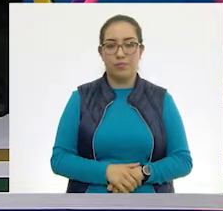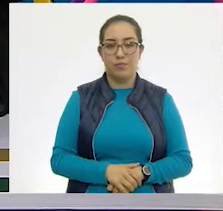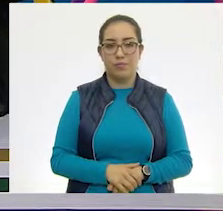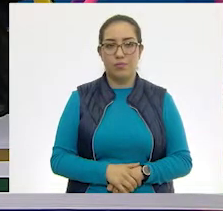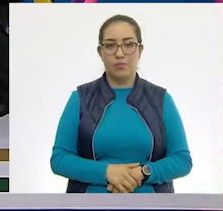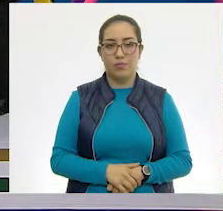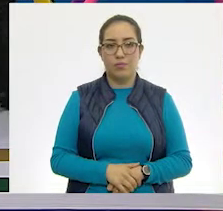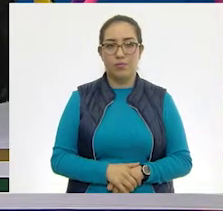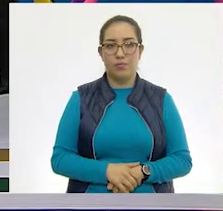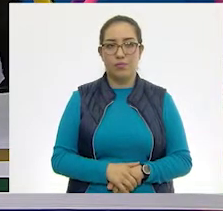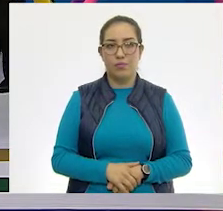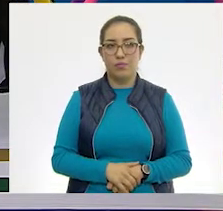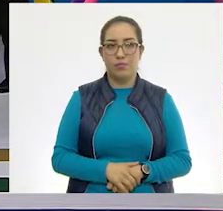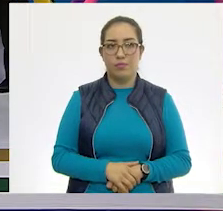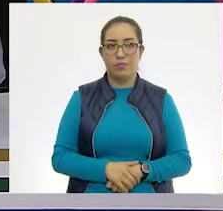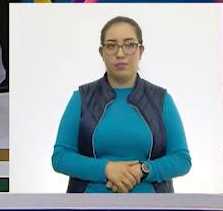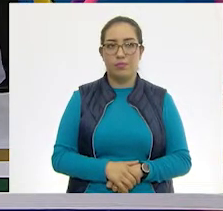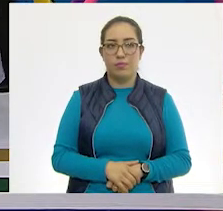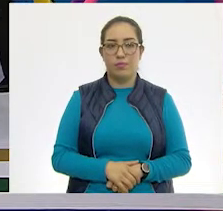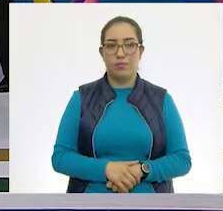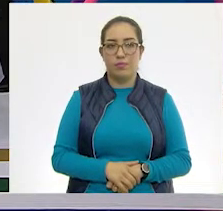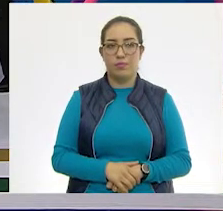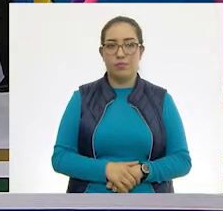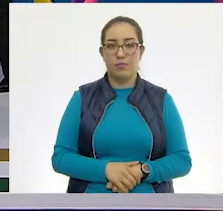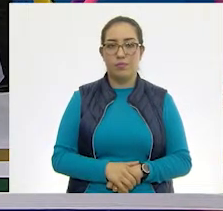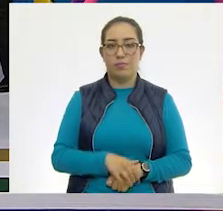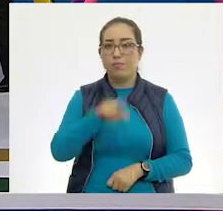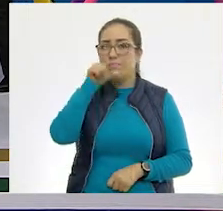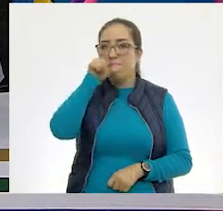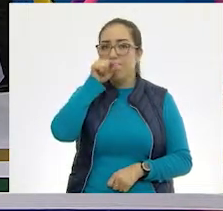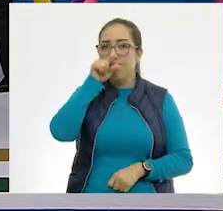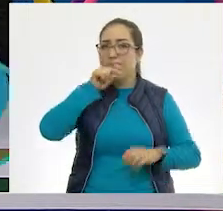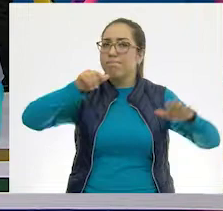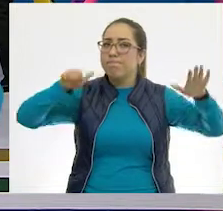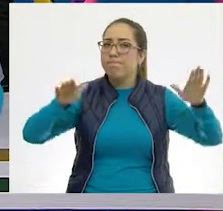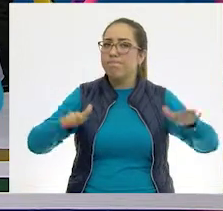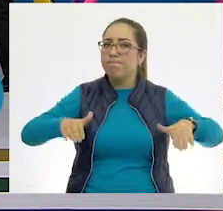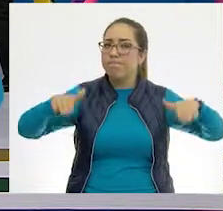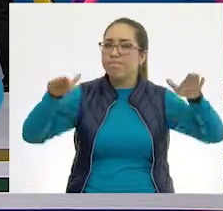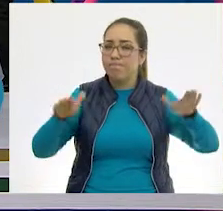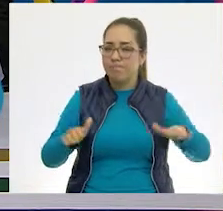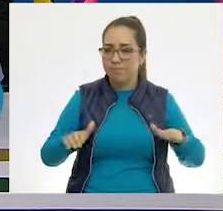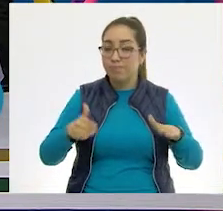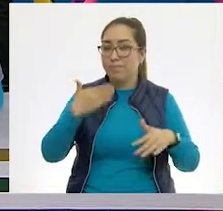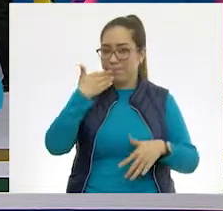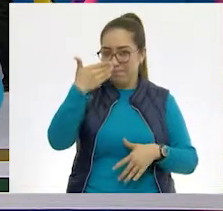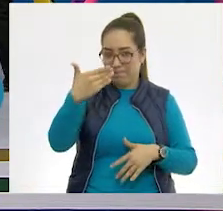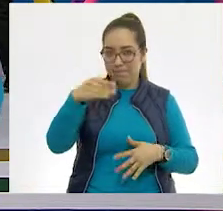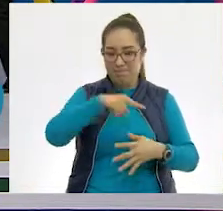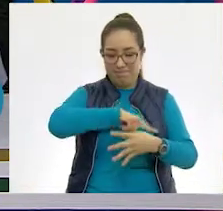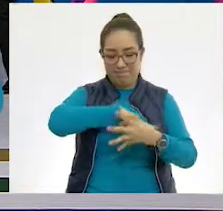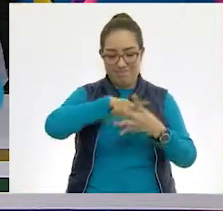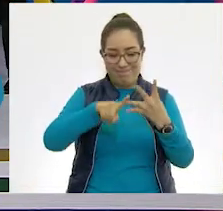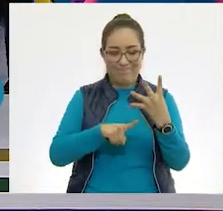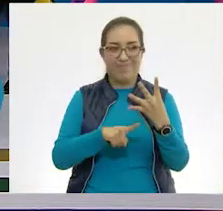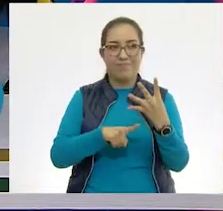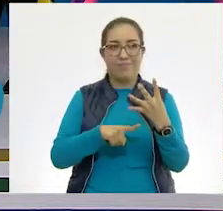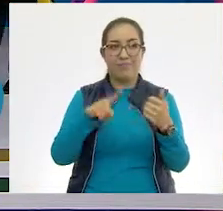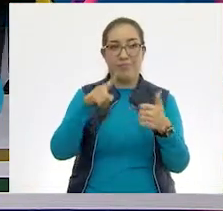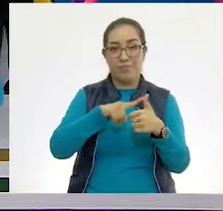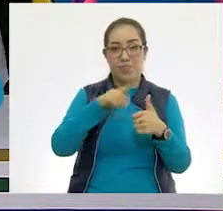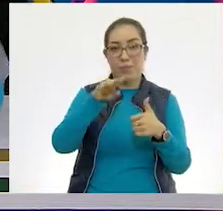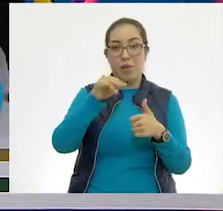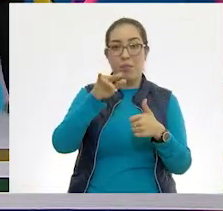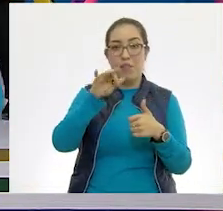Muy bien, y este si quieres yo lo pongo. Y en aves. Muy bien. ¿Sale? Animales